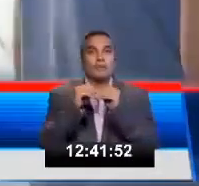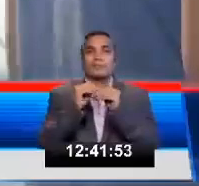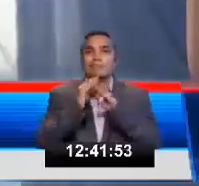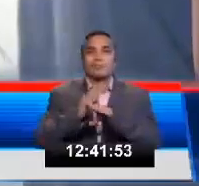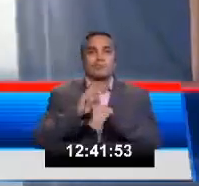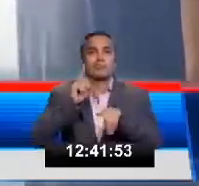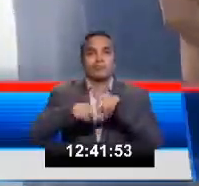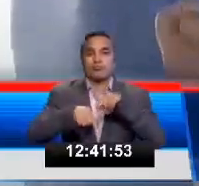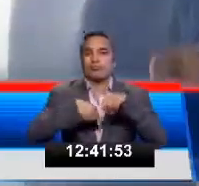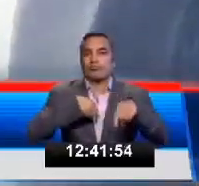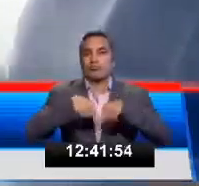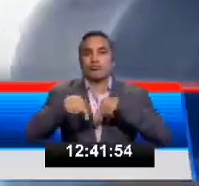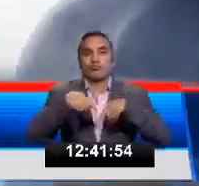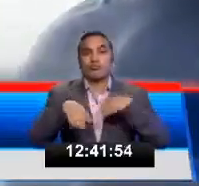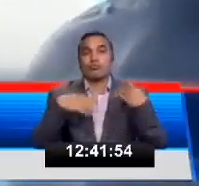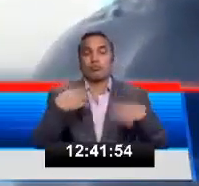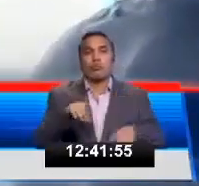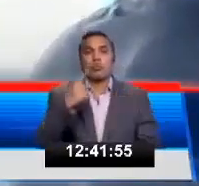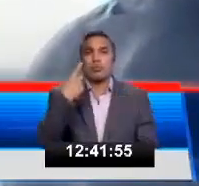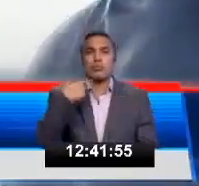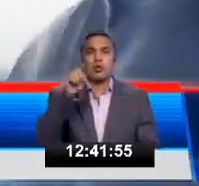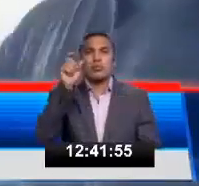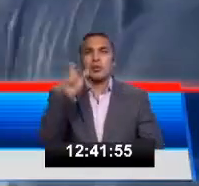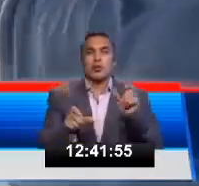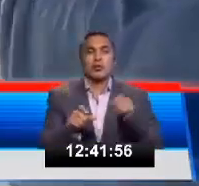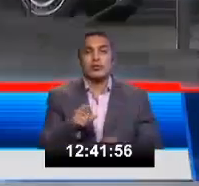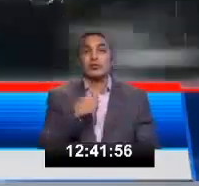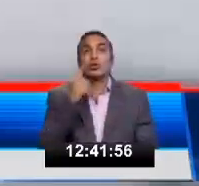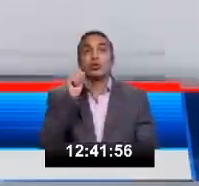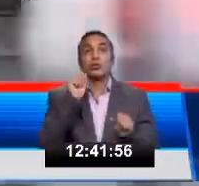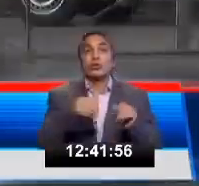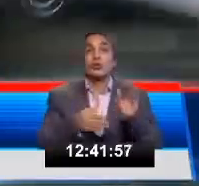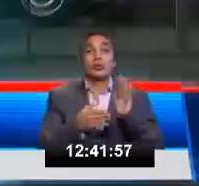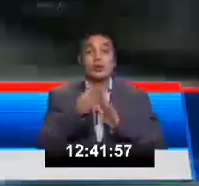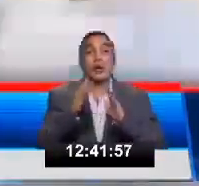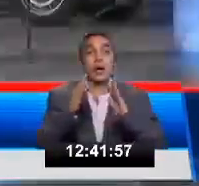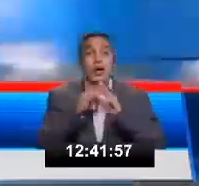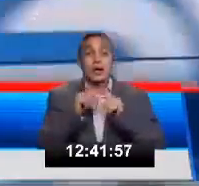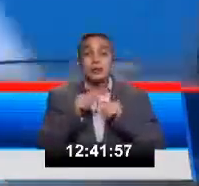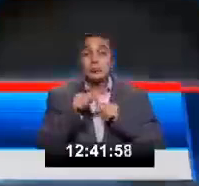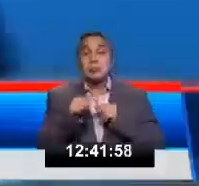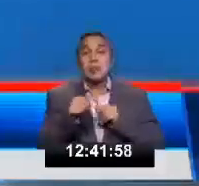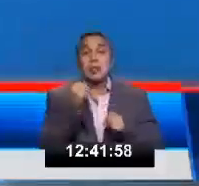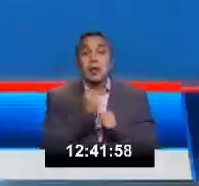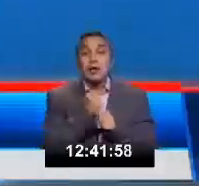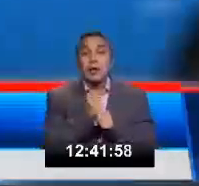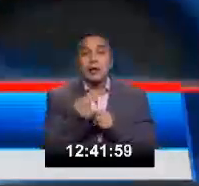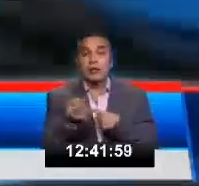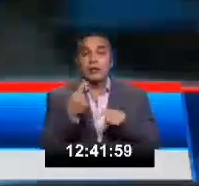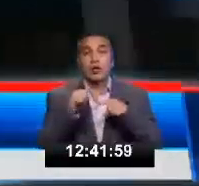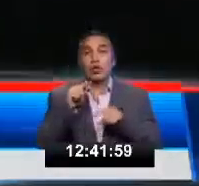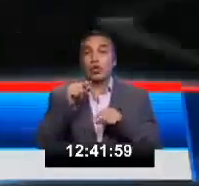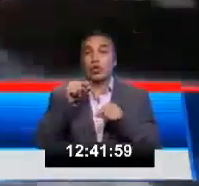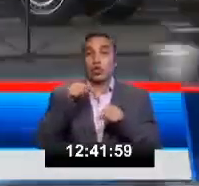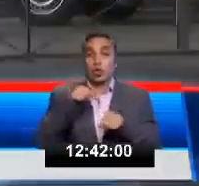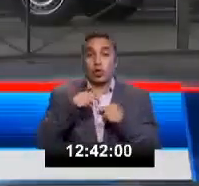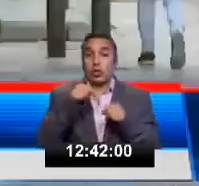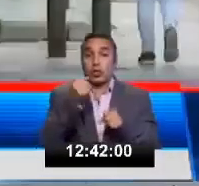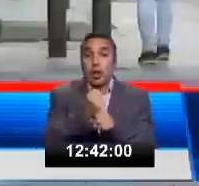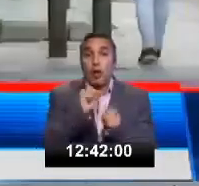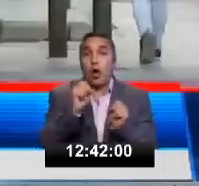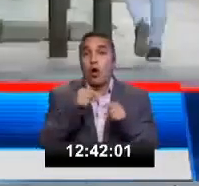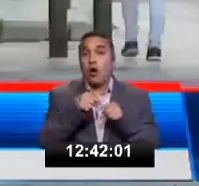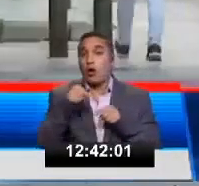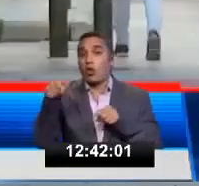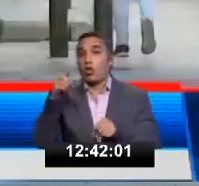que afectarían a más de un millón de personas que sólo podrán salir de sus vecindarios para trabajar o ir al médico sorpresivamente